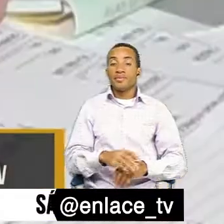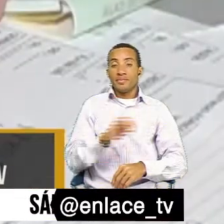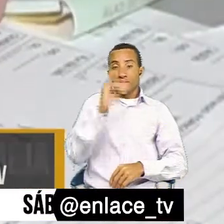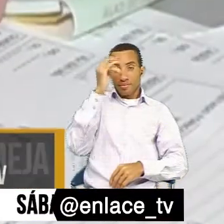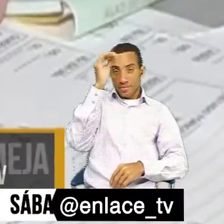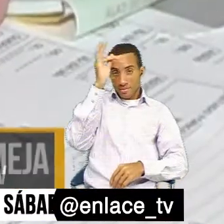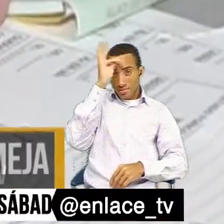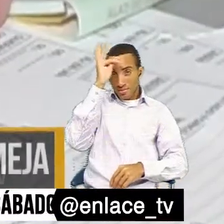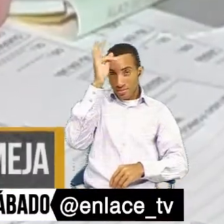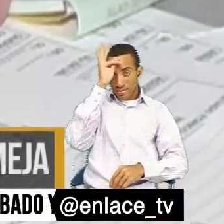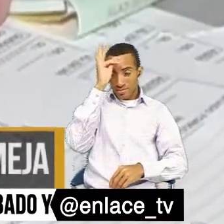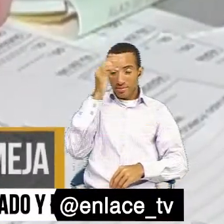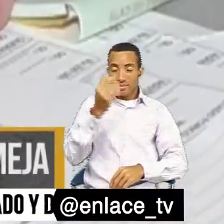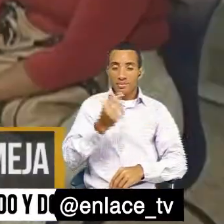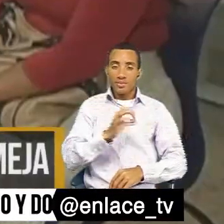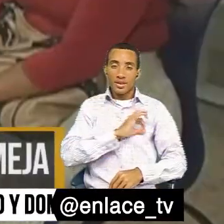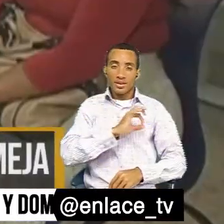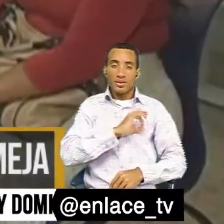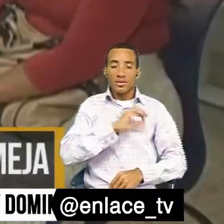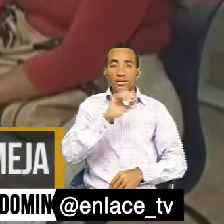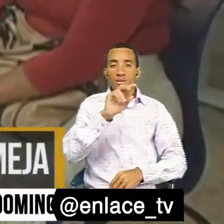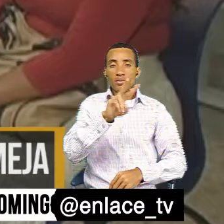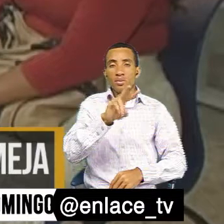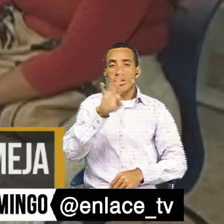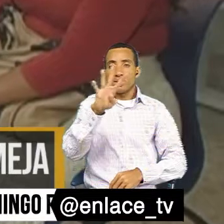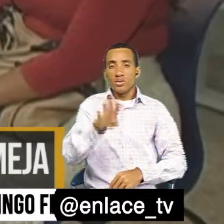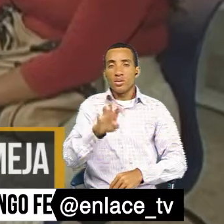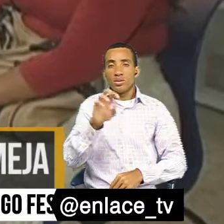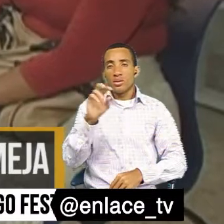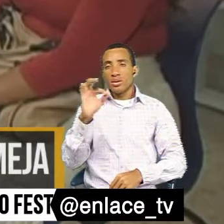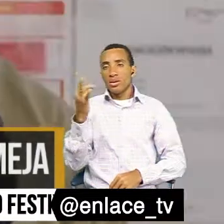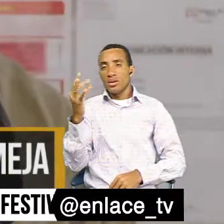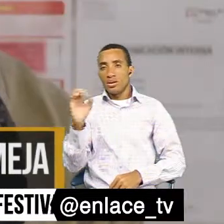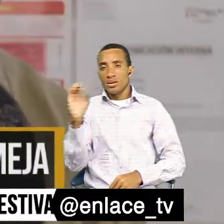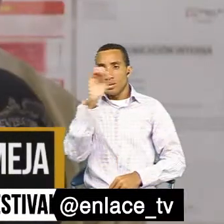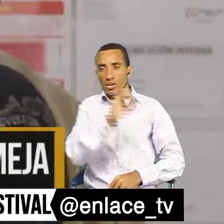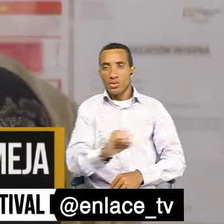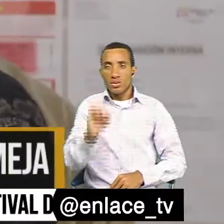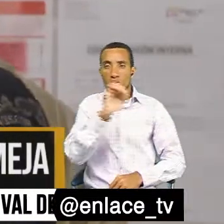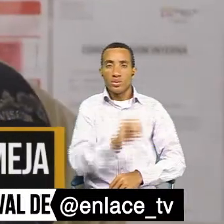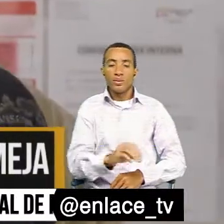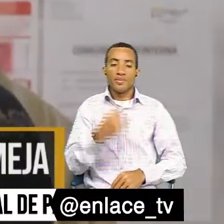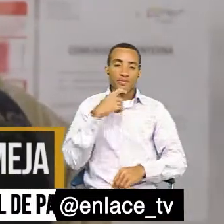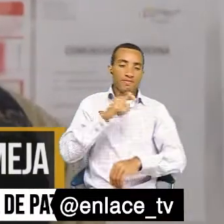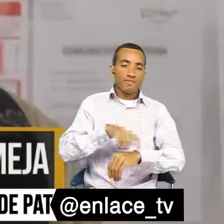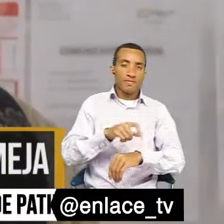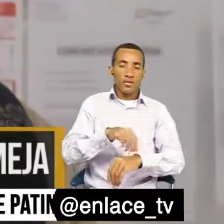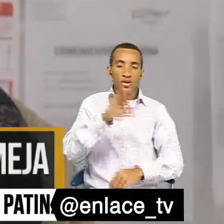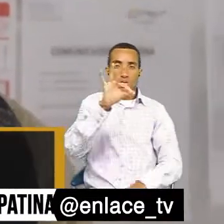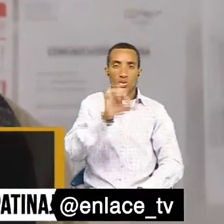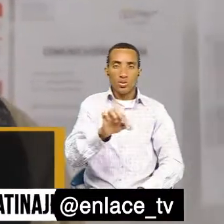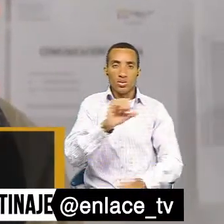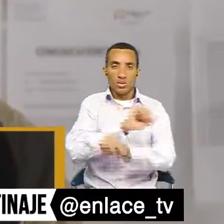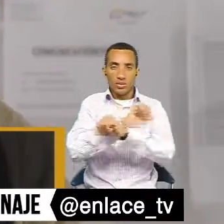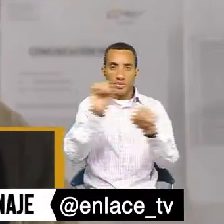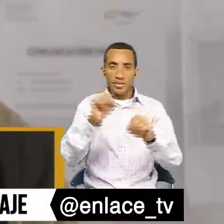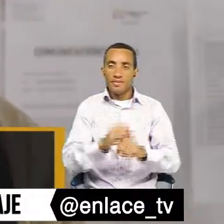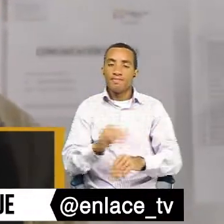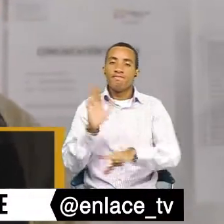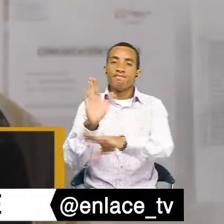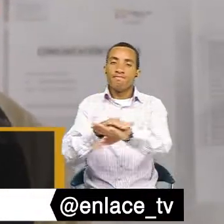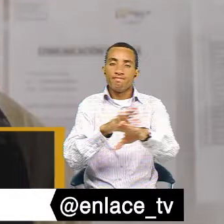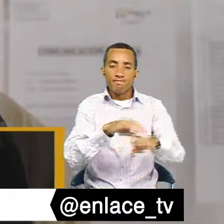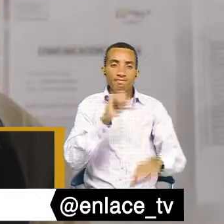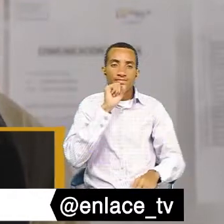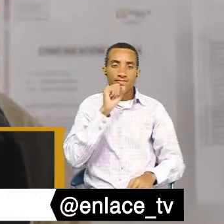esta jornada el sábado 29 y domingo 30 de octubre desde las 8 de la mañana. Insisten que venimos de nuevo a decirle a la gente de Barranca que se